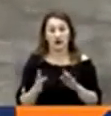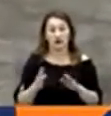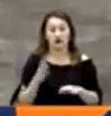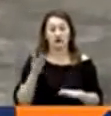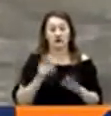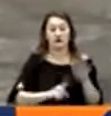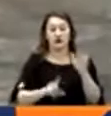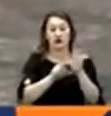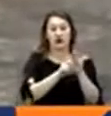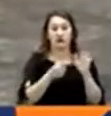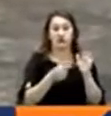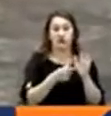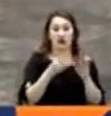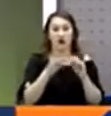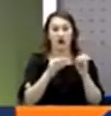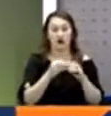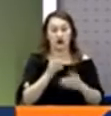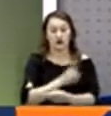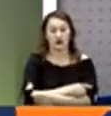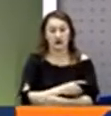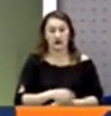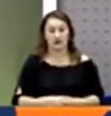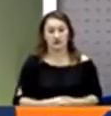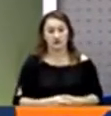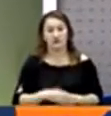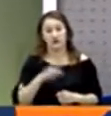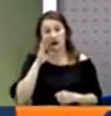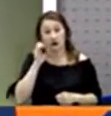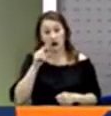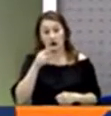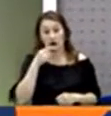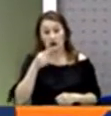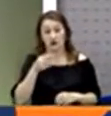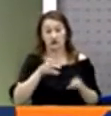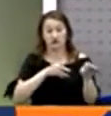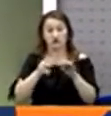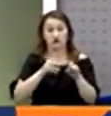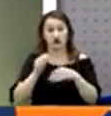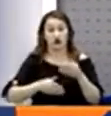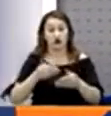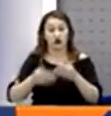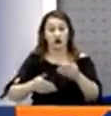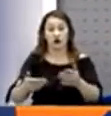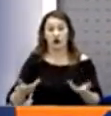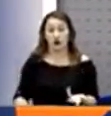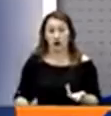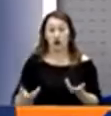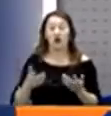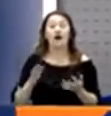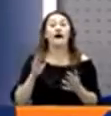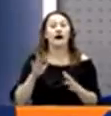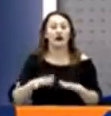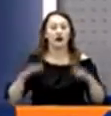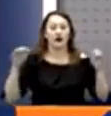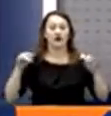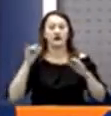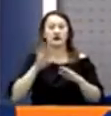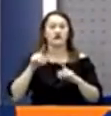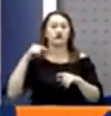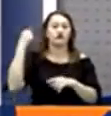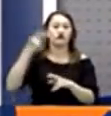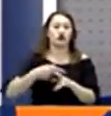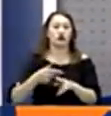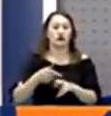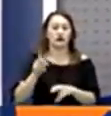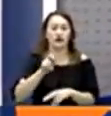ley del Código Disciplinario. Muñoz explicó que lo que continúa en el proceso contra Mallorquín es la celebración de la audiencia que se realizará el próximo 3